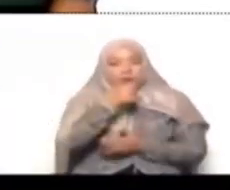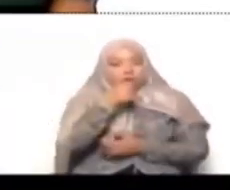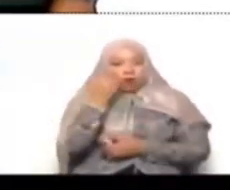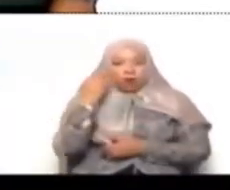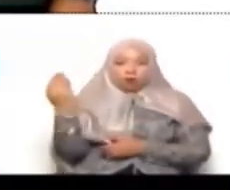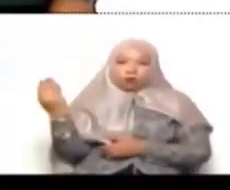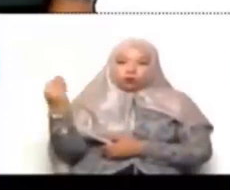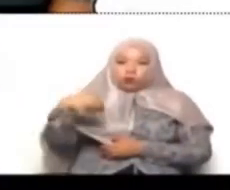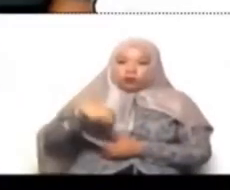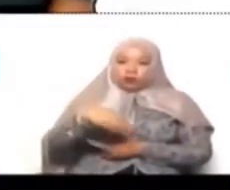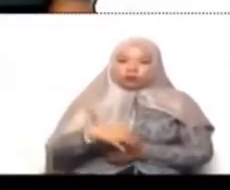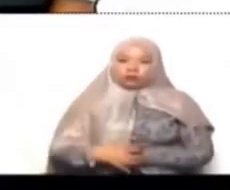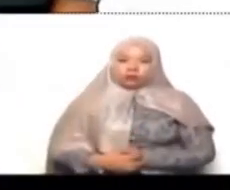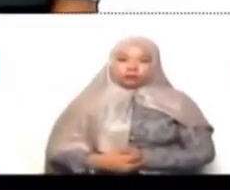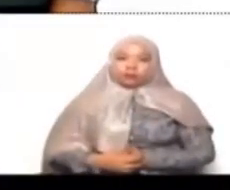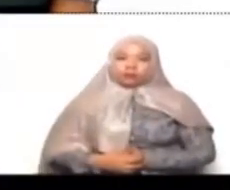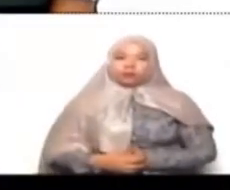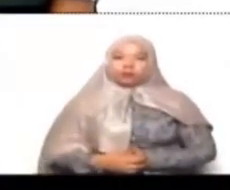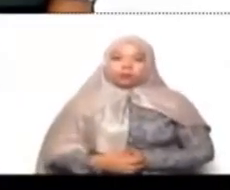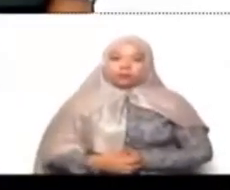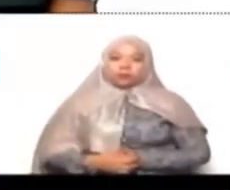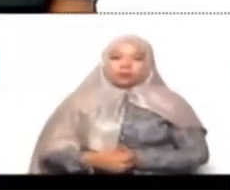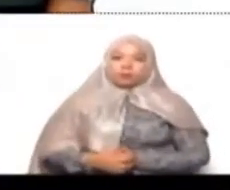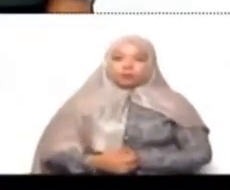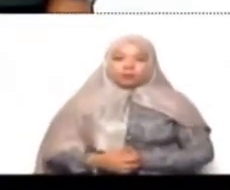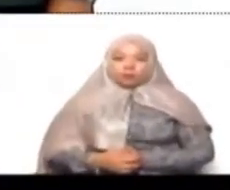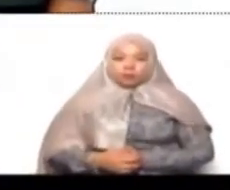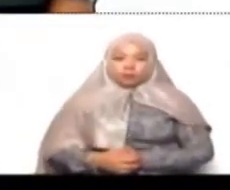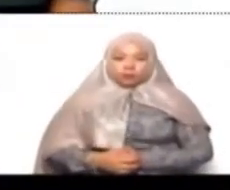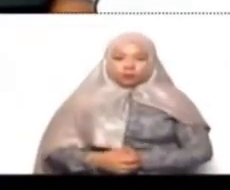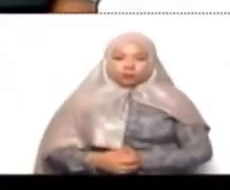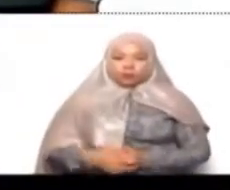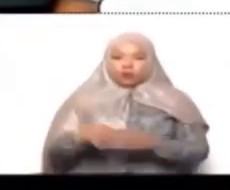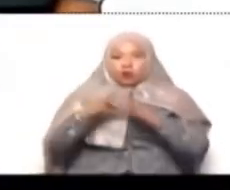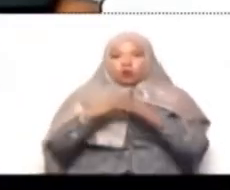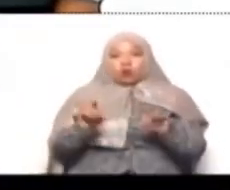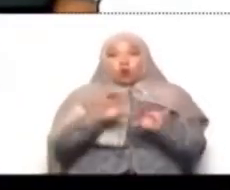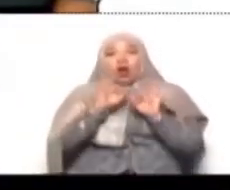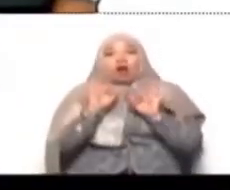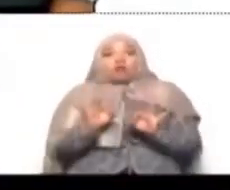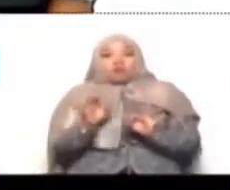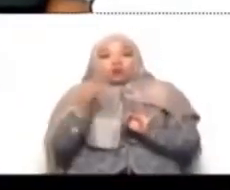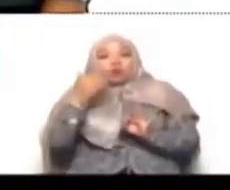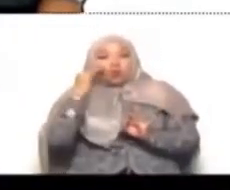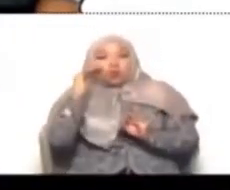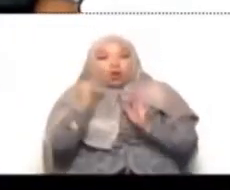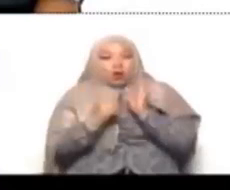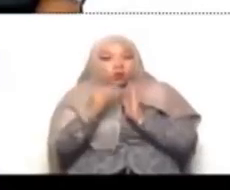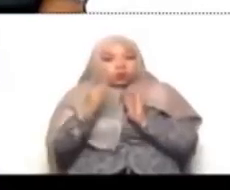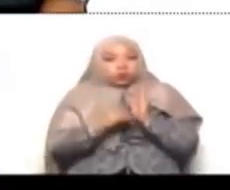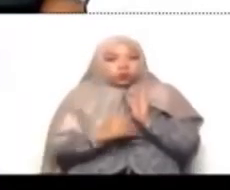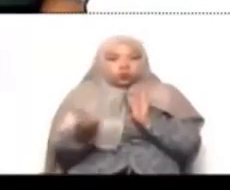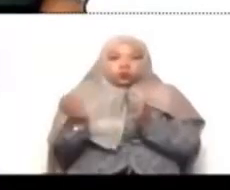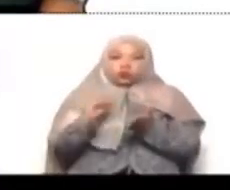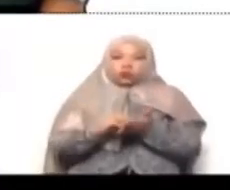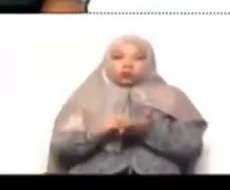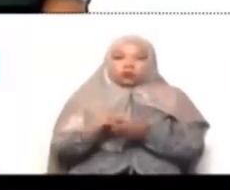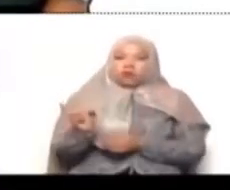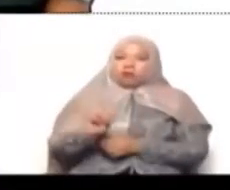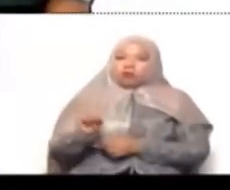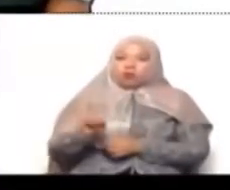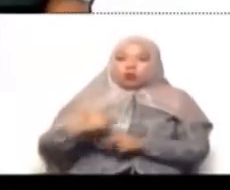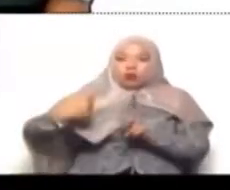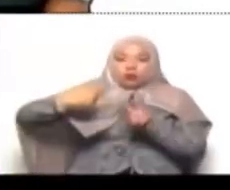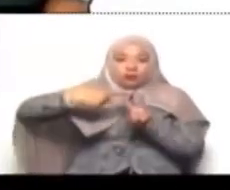vuelve con todo su bagaje, con toda su fuerza en las redes sociales, vuelve a Venezolana